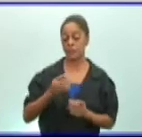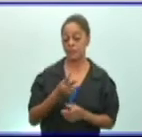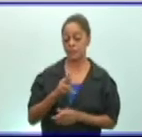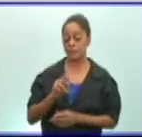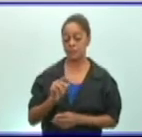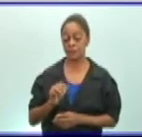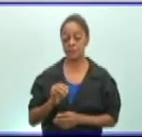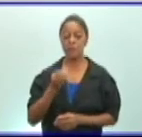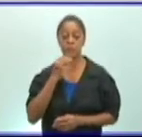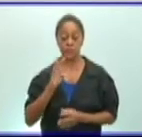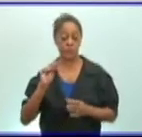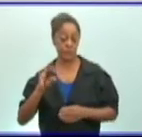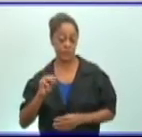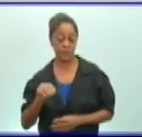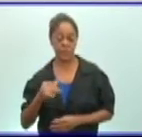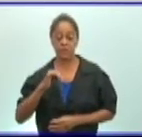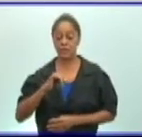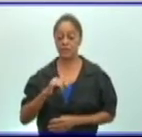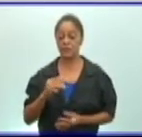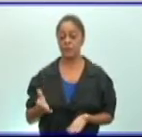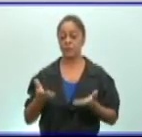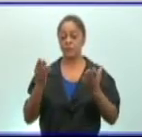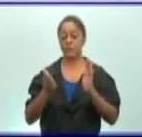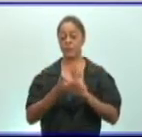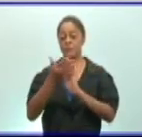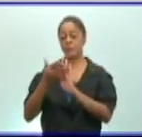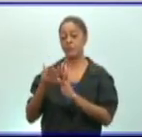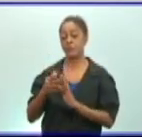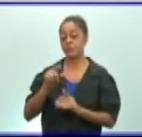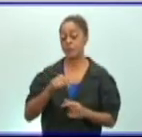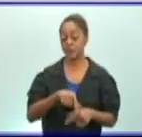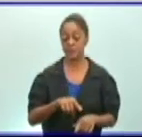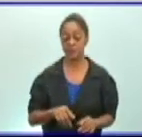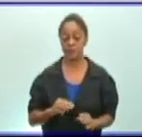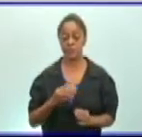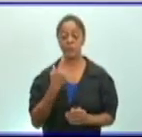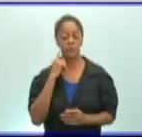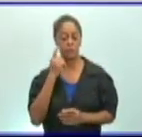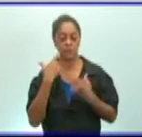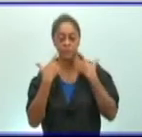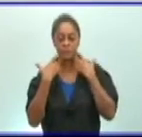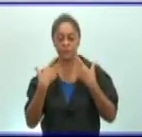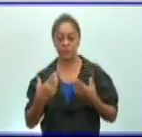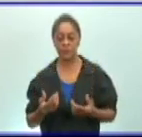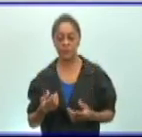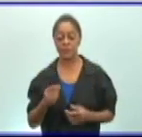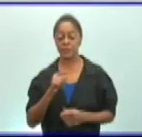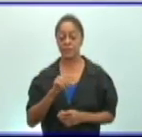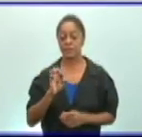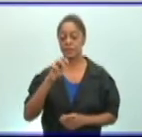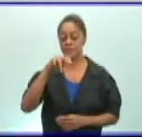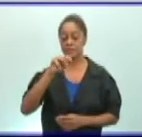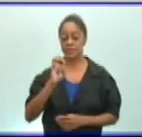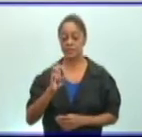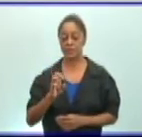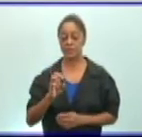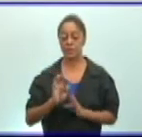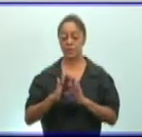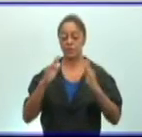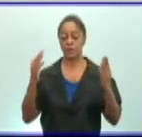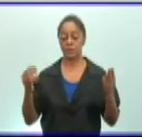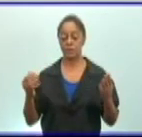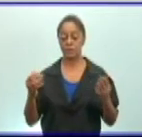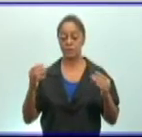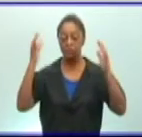podemos destacar que también fueron grandes constructores. El yacimiento arqueológico más importante es el de Micenas, con la Puerta de los